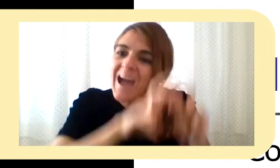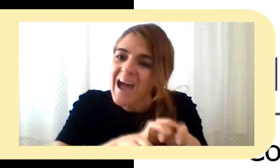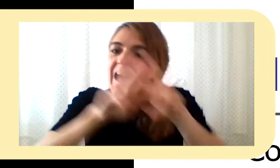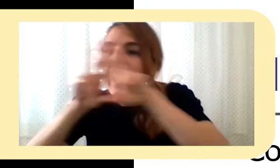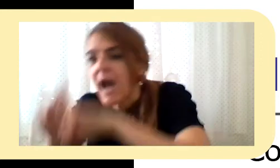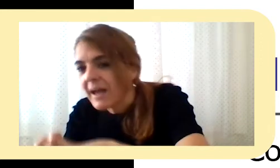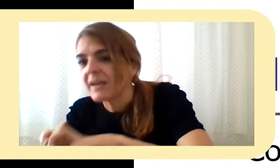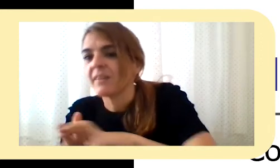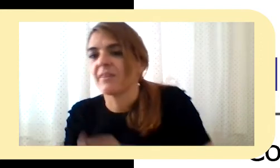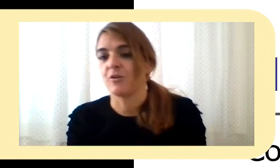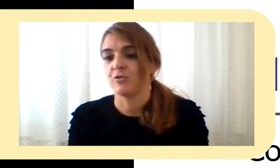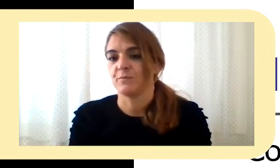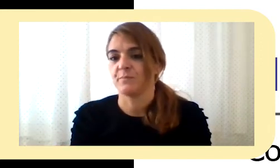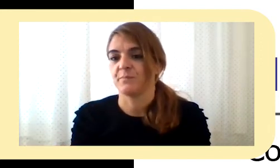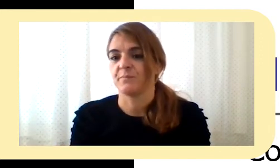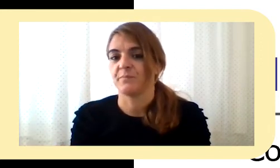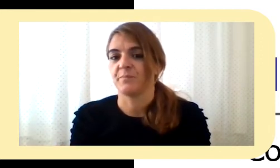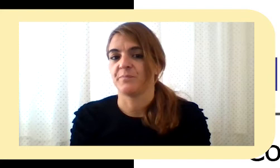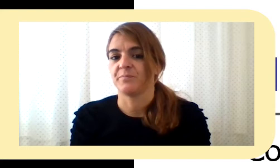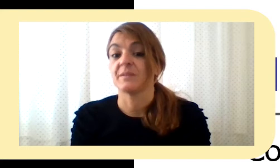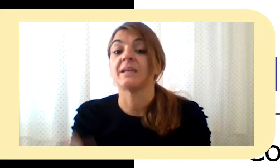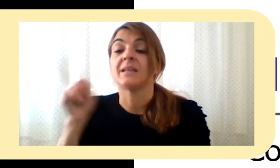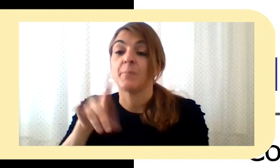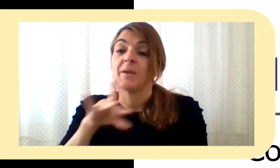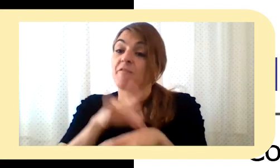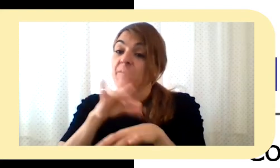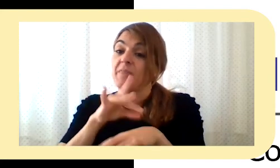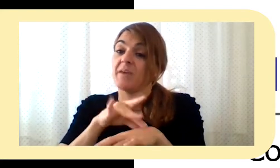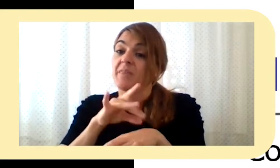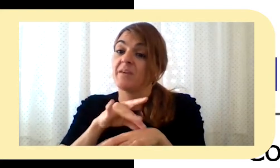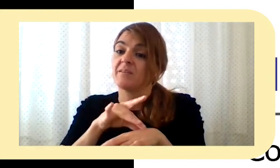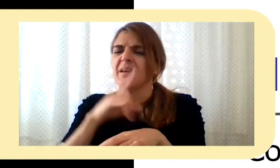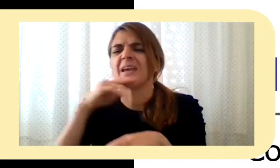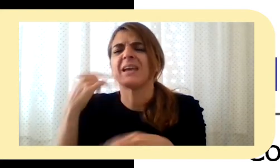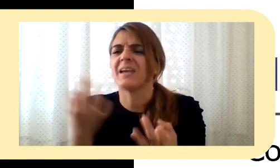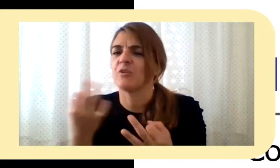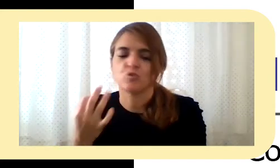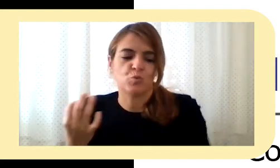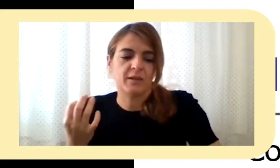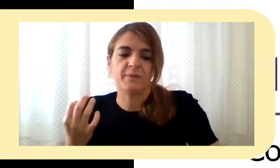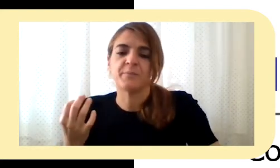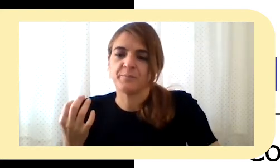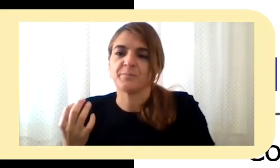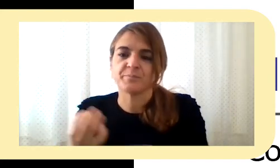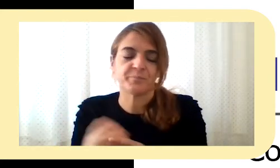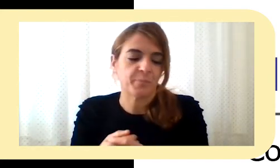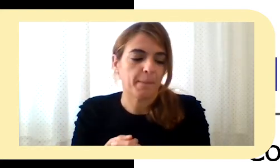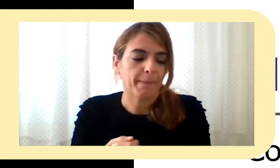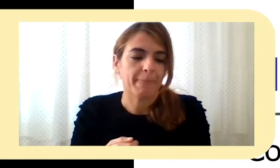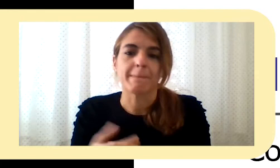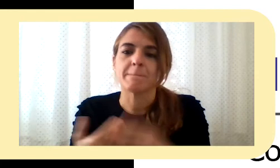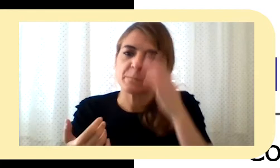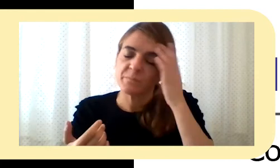lugar, las enfermedades, las patologías. ¿Qué nos duele? Que es lo que tituláis la jornada de hoy, ¿no? La